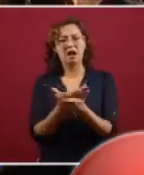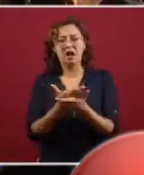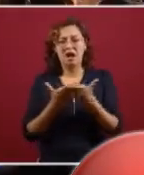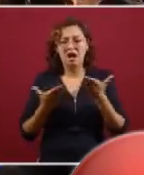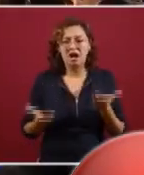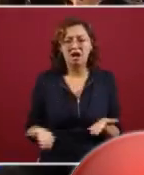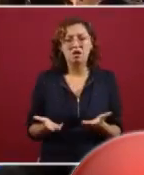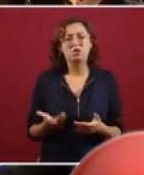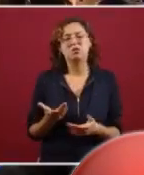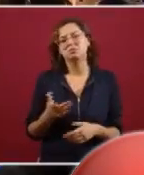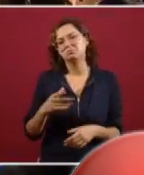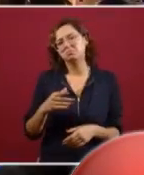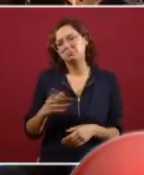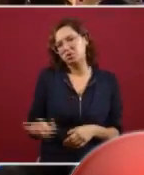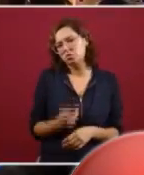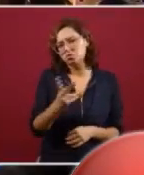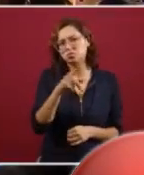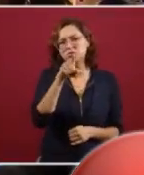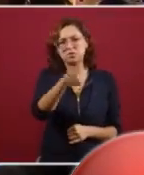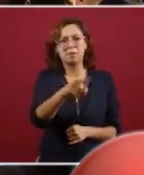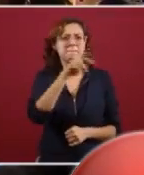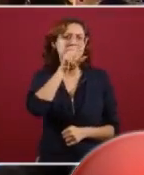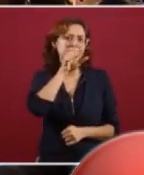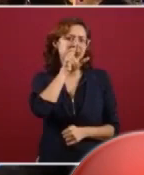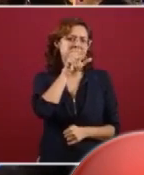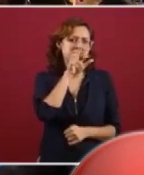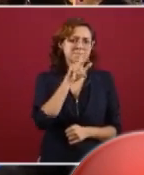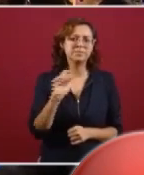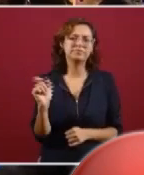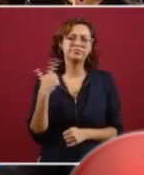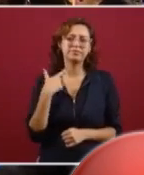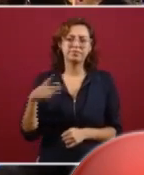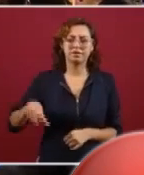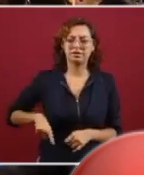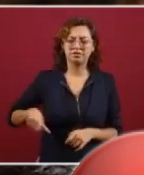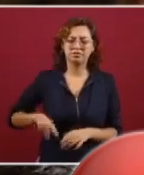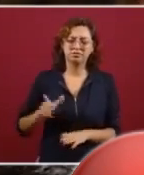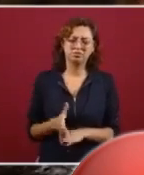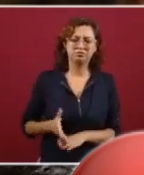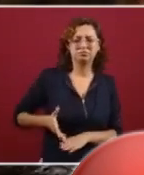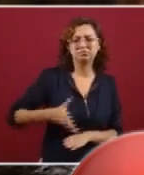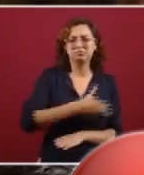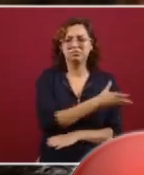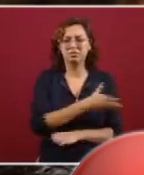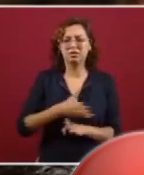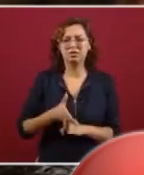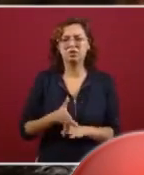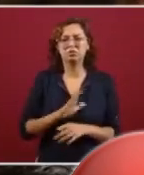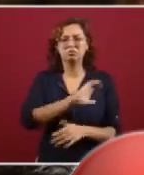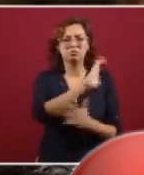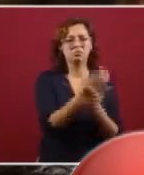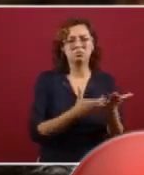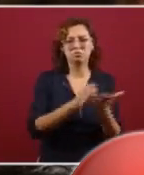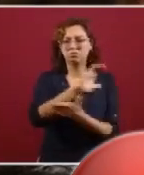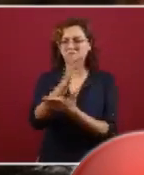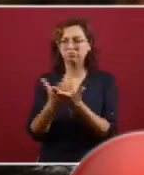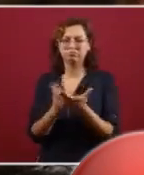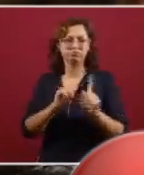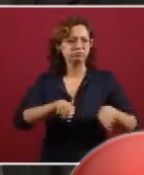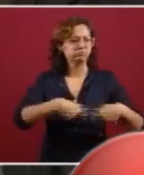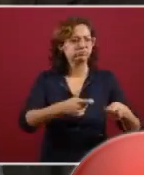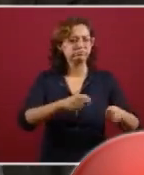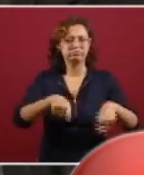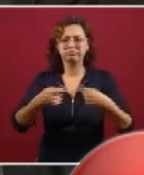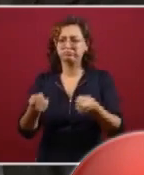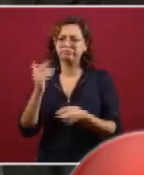modo de operación de la del gobierno pasado, sobre todo porque estos contratos no se debieron de asignar así,